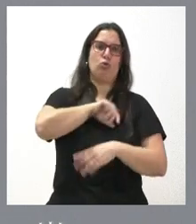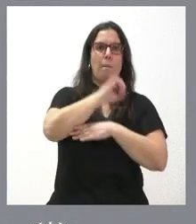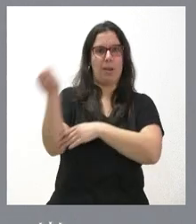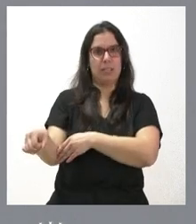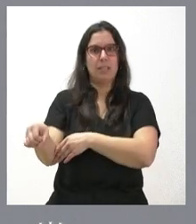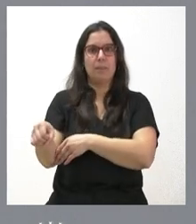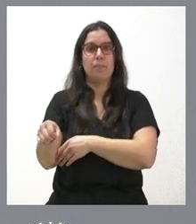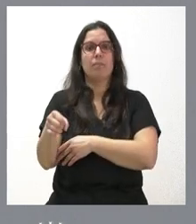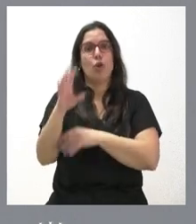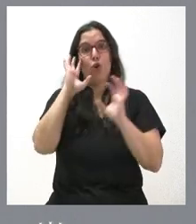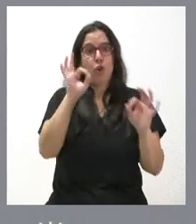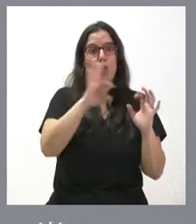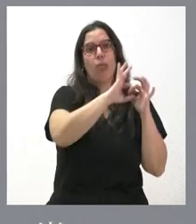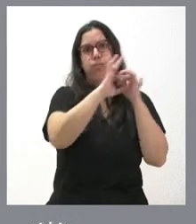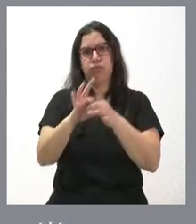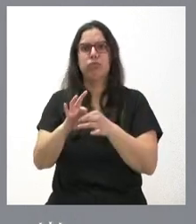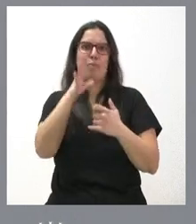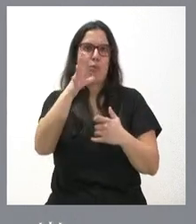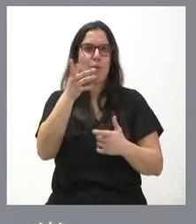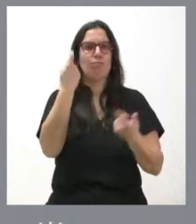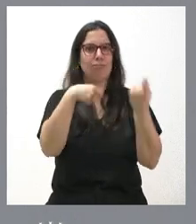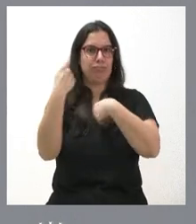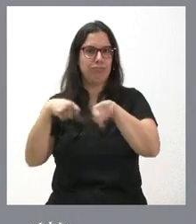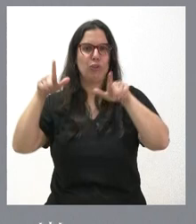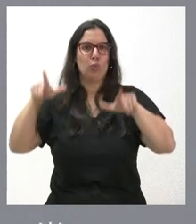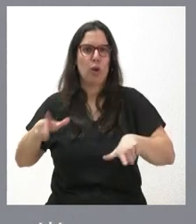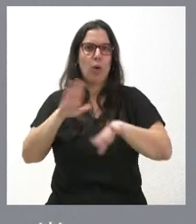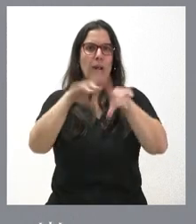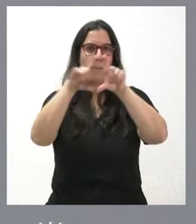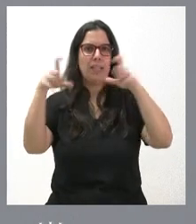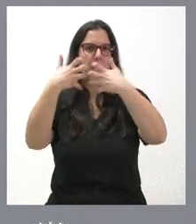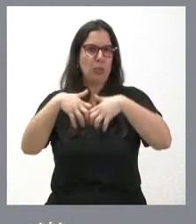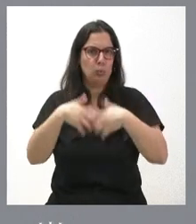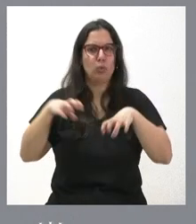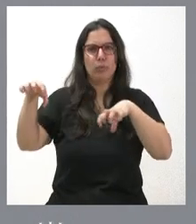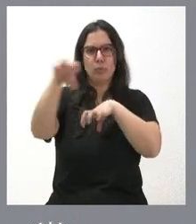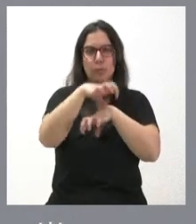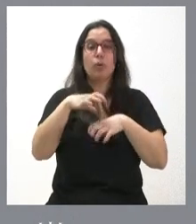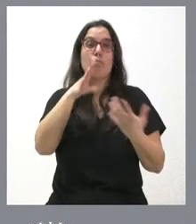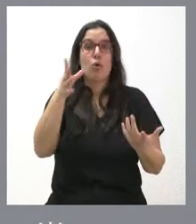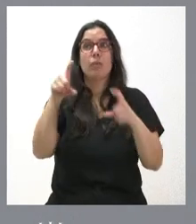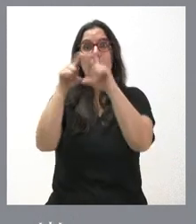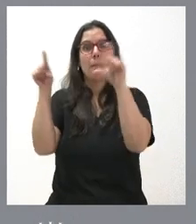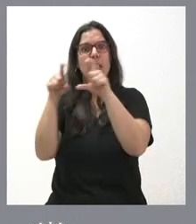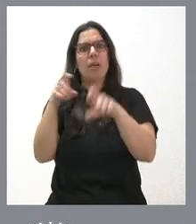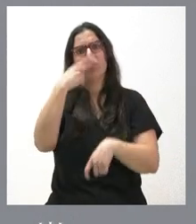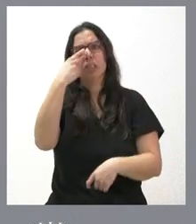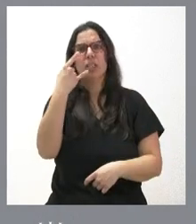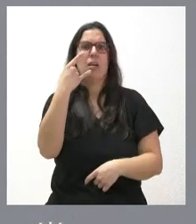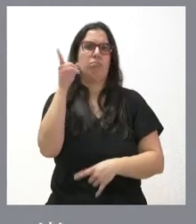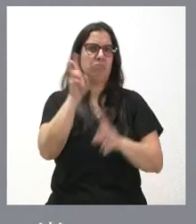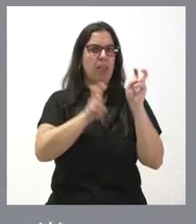digo a este incremento tan importante en las ventas de suelo empresarial donde nuestra comunidad sigue siendo muy atractiva para las inversiones industriales